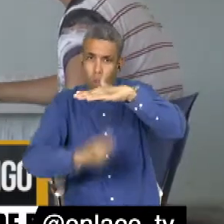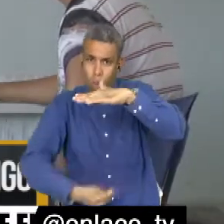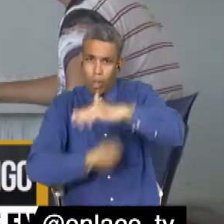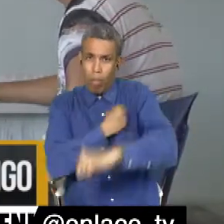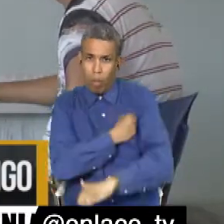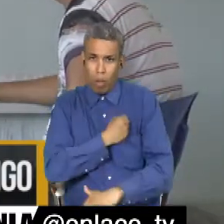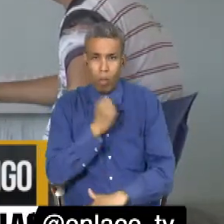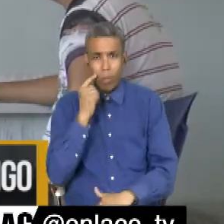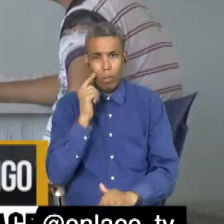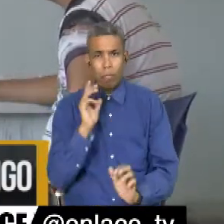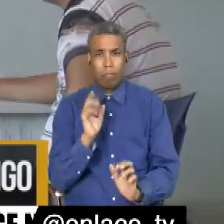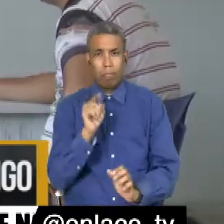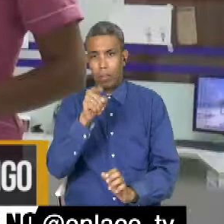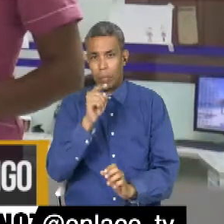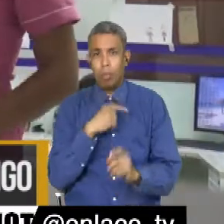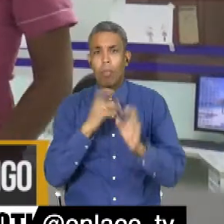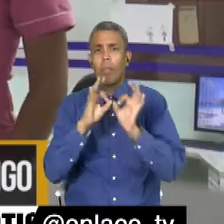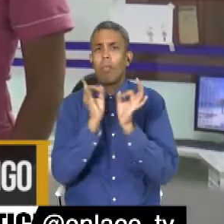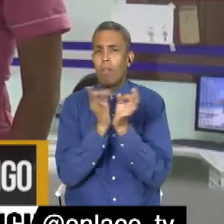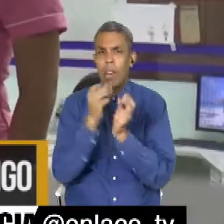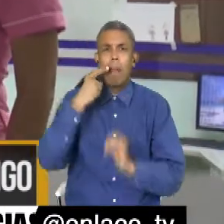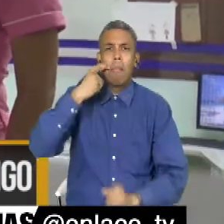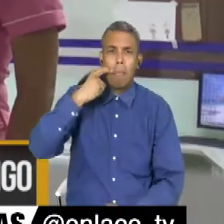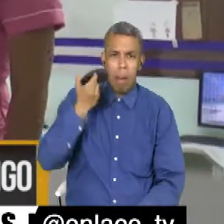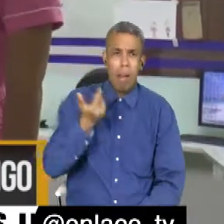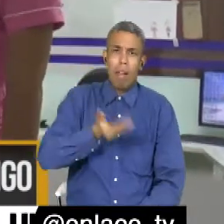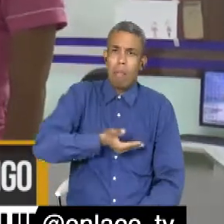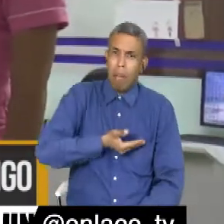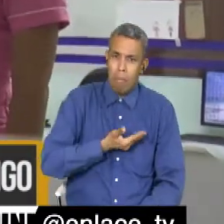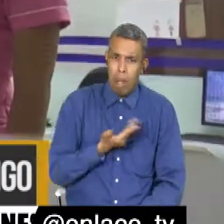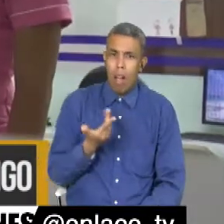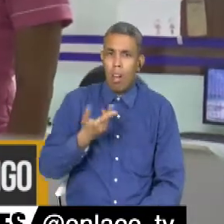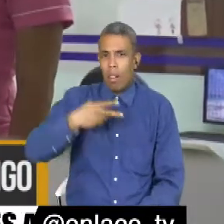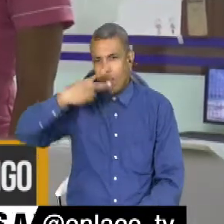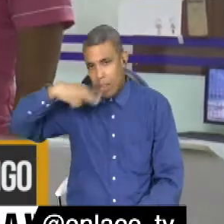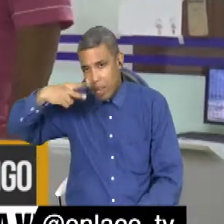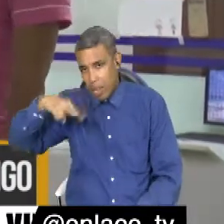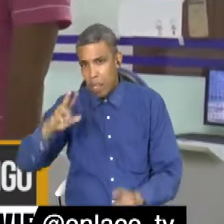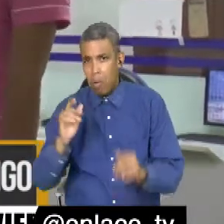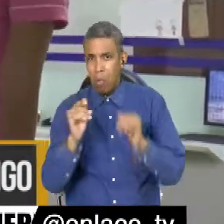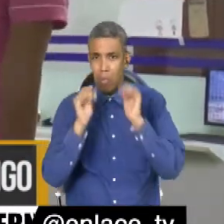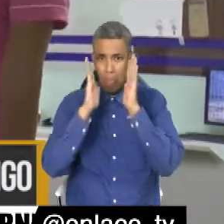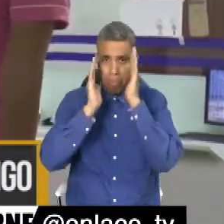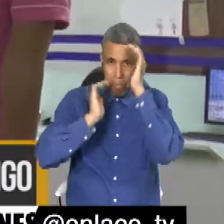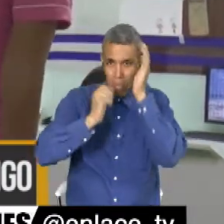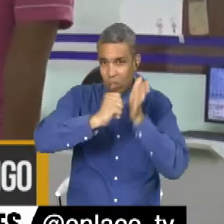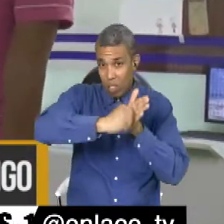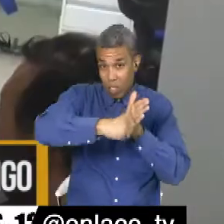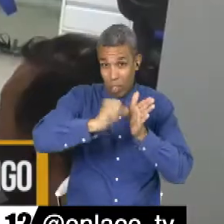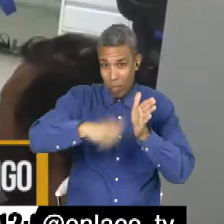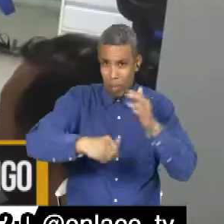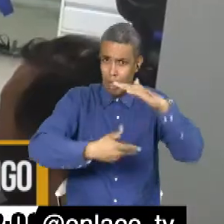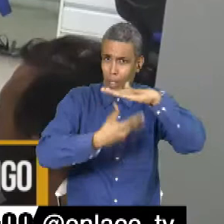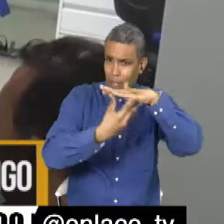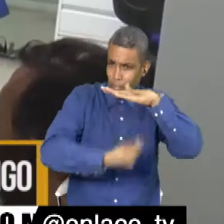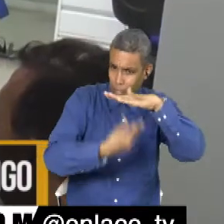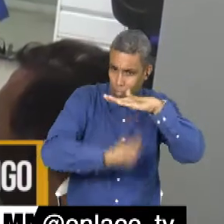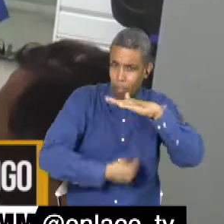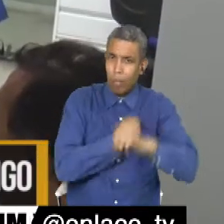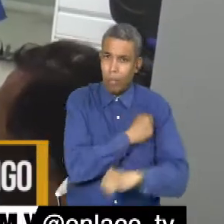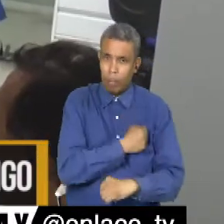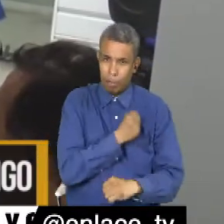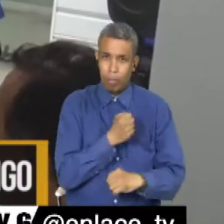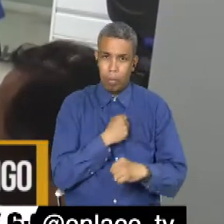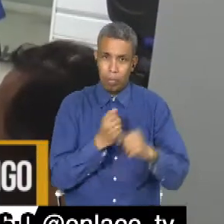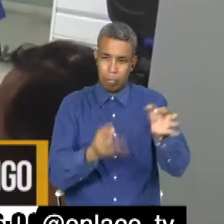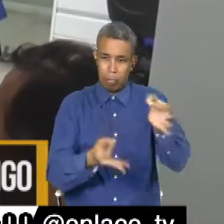el del cabeza de hogar y el de su núcleo familiar. Es lo único que le pedimos, tener paciencia, tener espera.